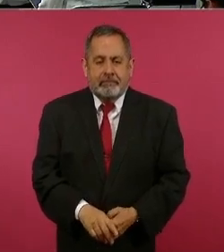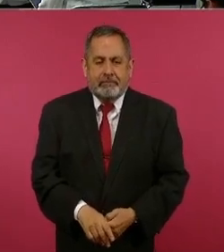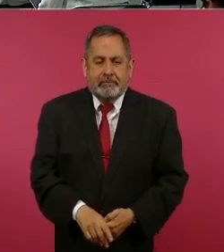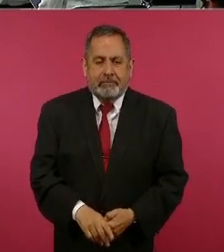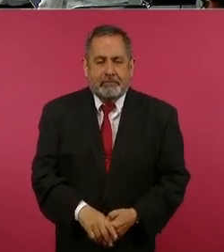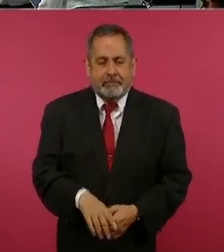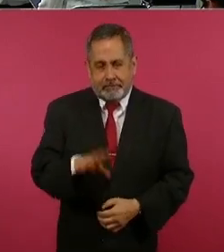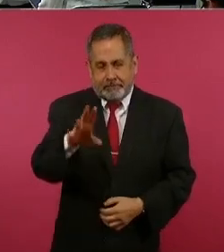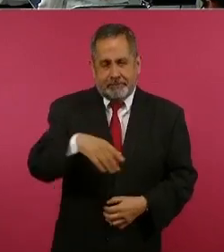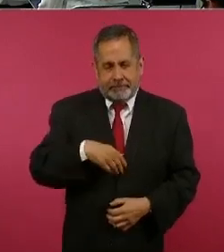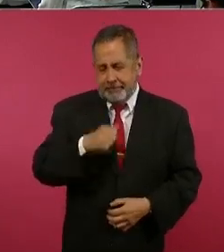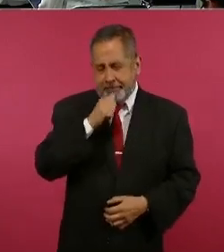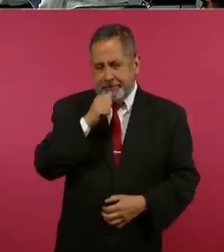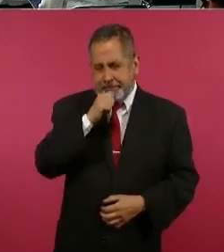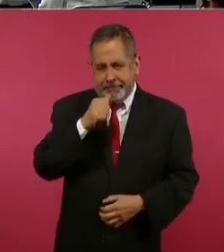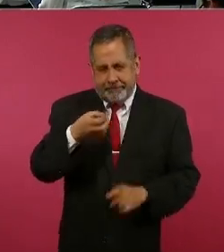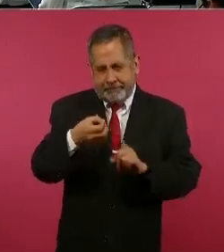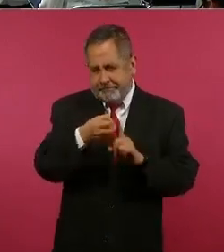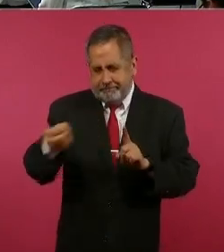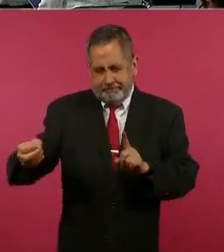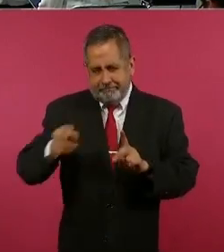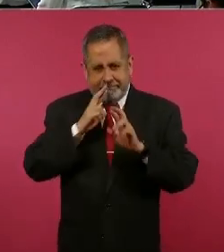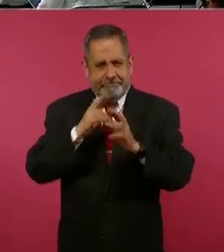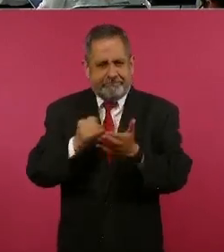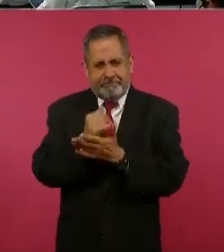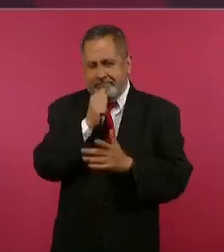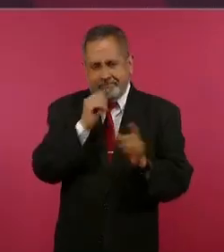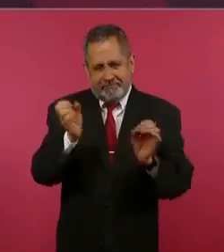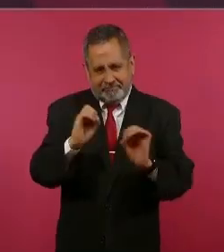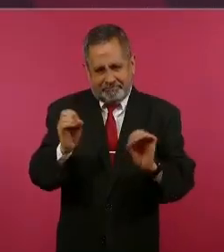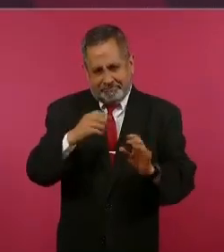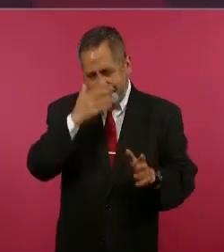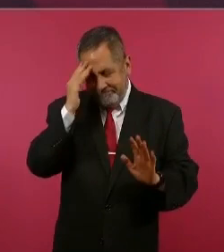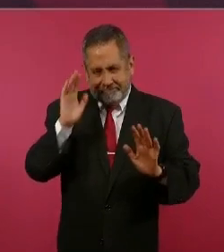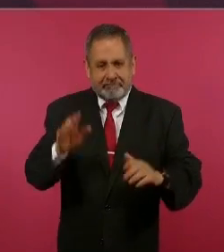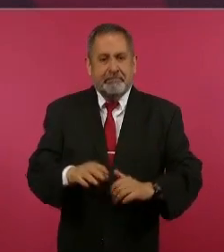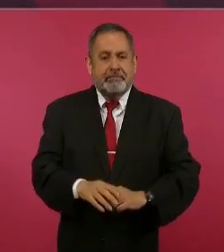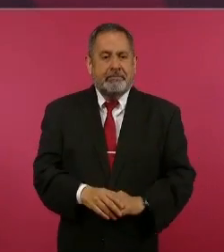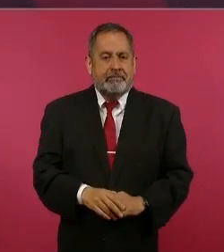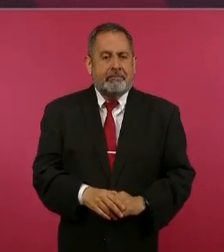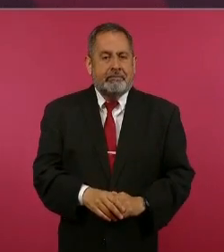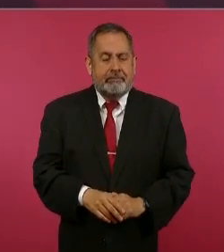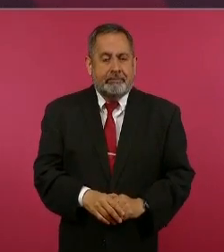todavía no tengo todo resuelto, nada más.